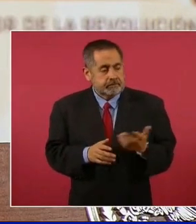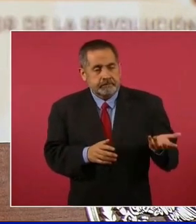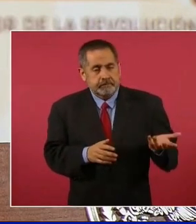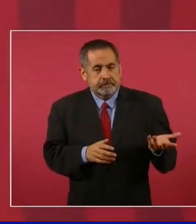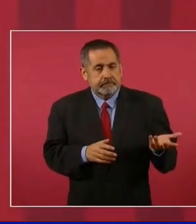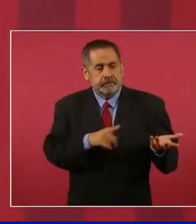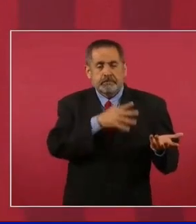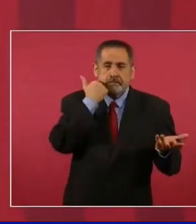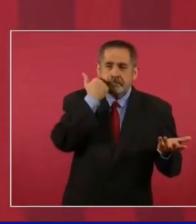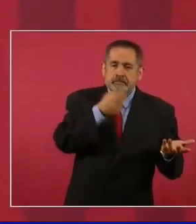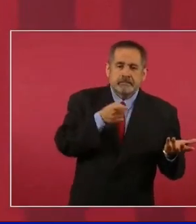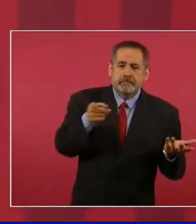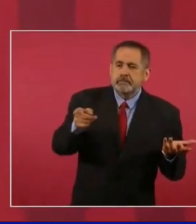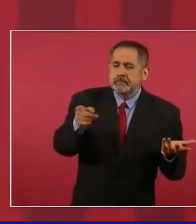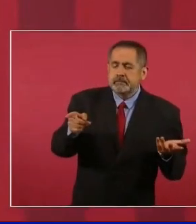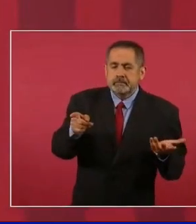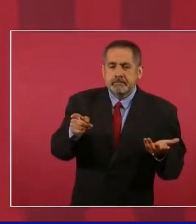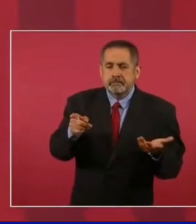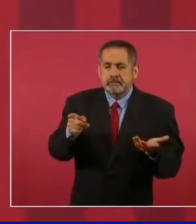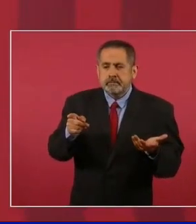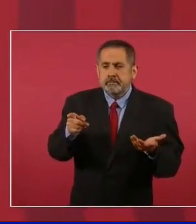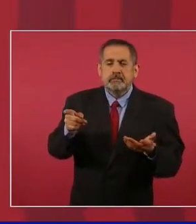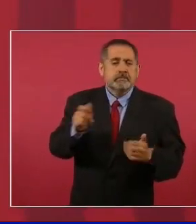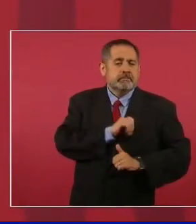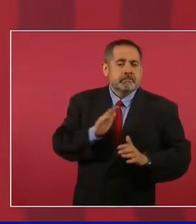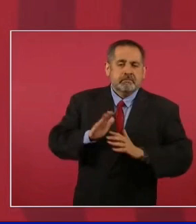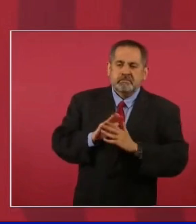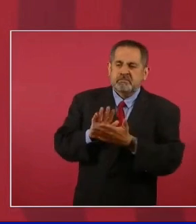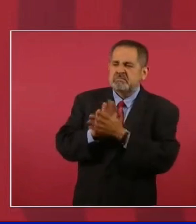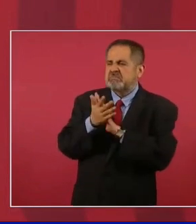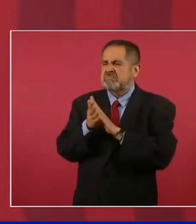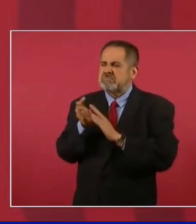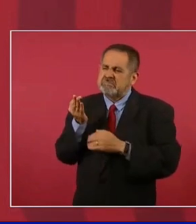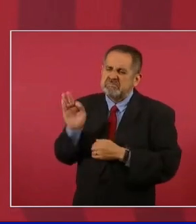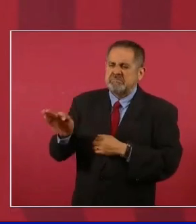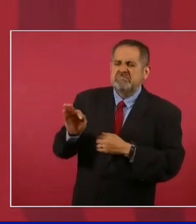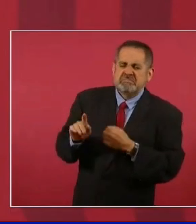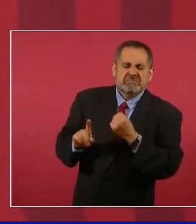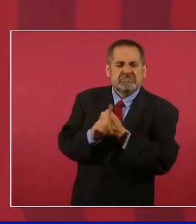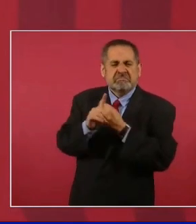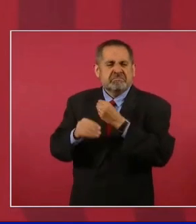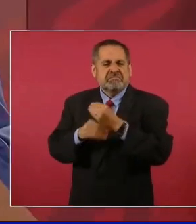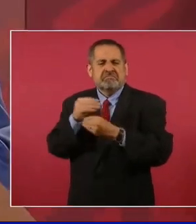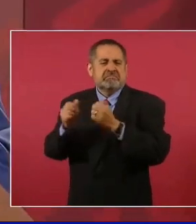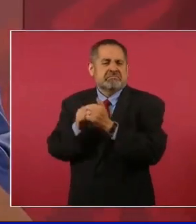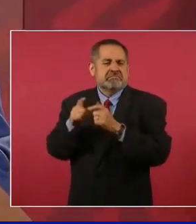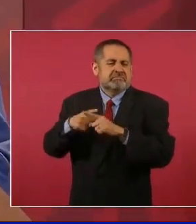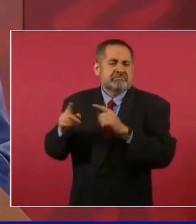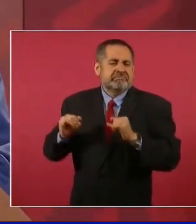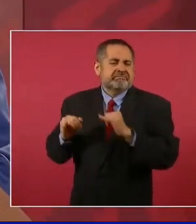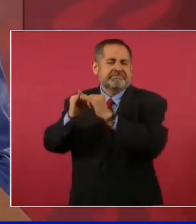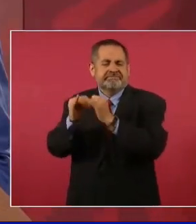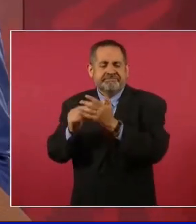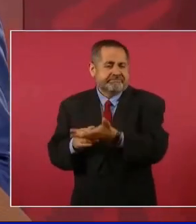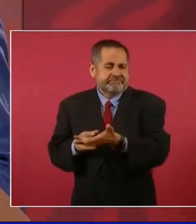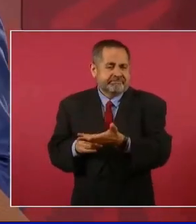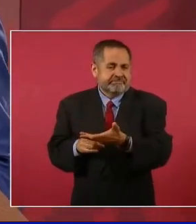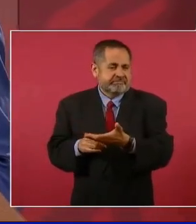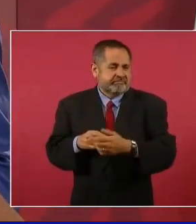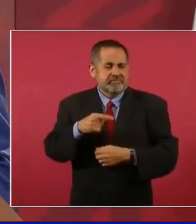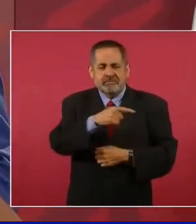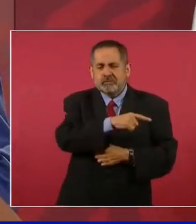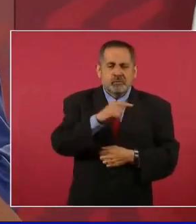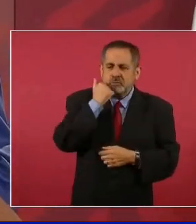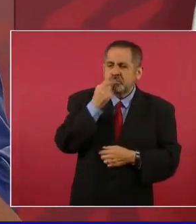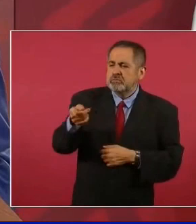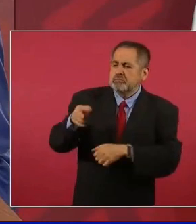dejara de ser leal a las instituciones, leal a la